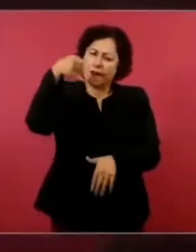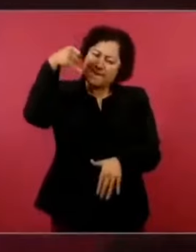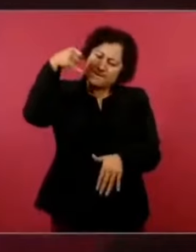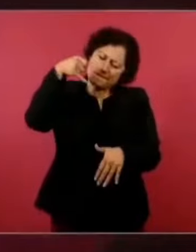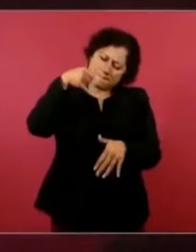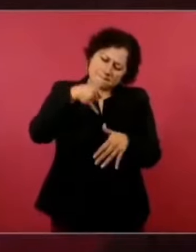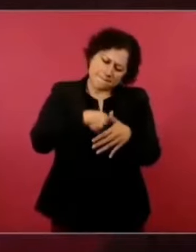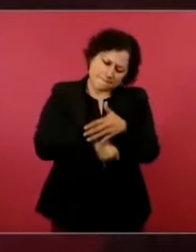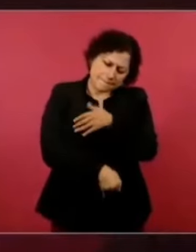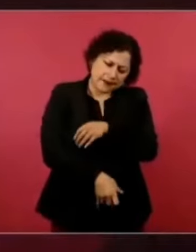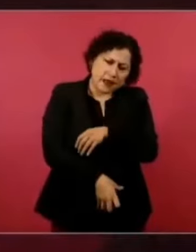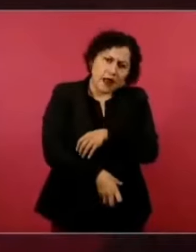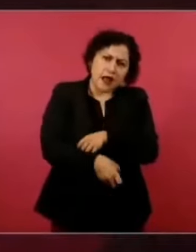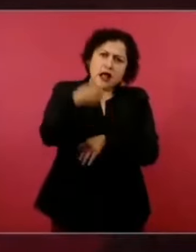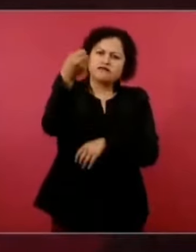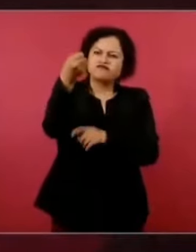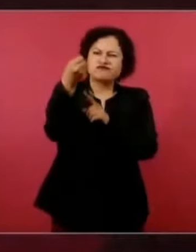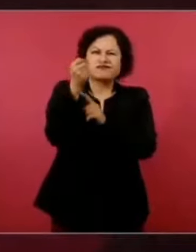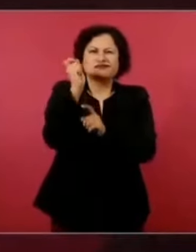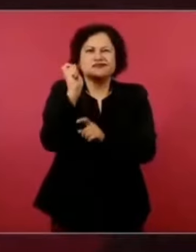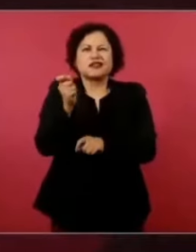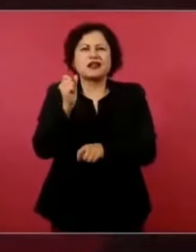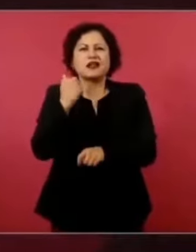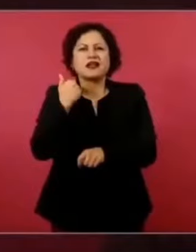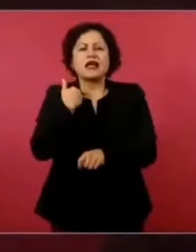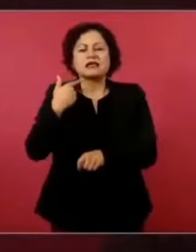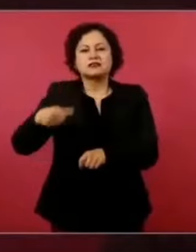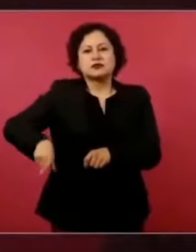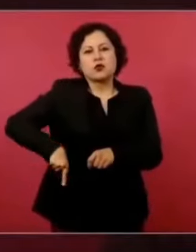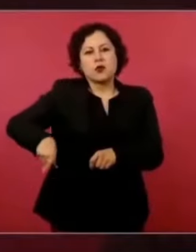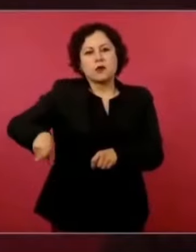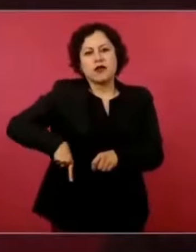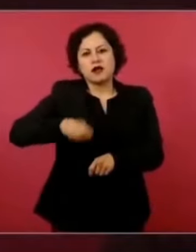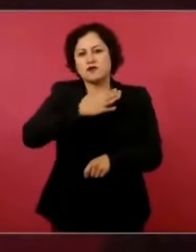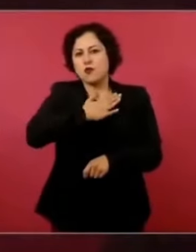corrupto, de injusticias, de privilegios.